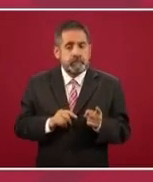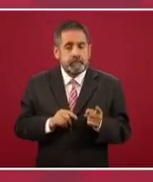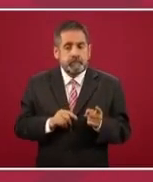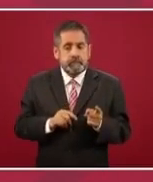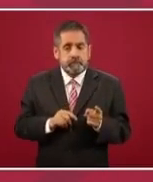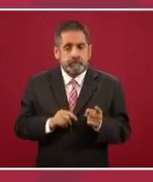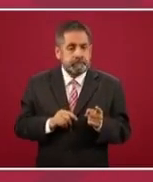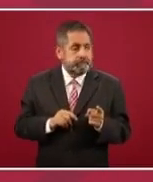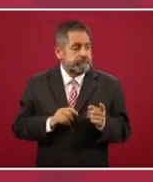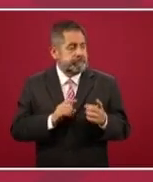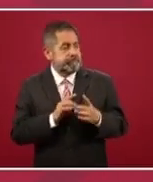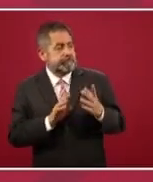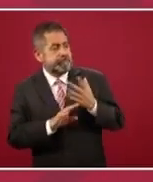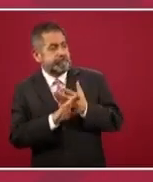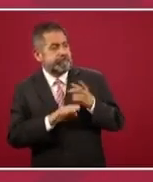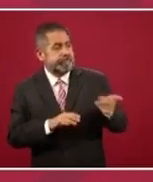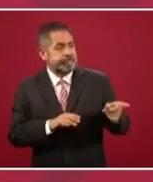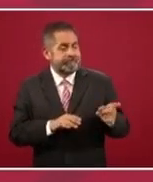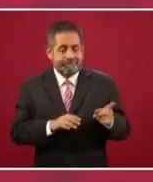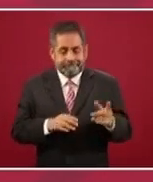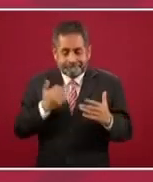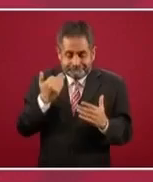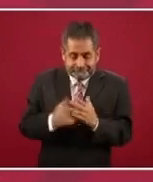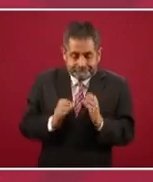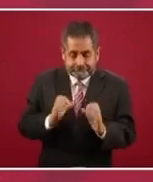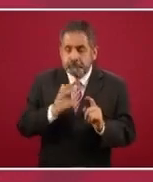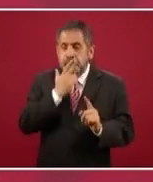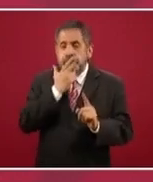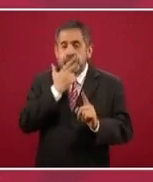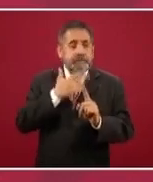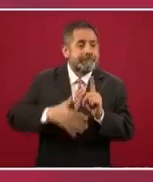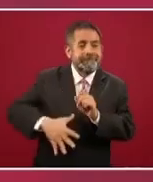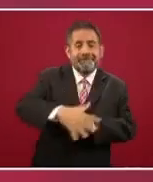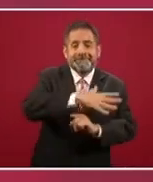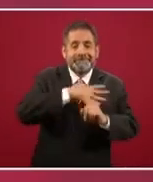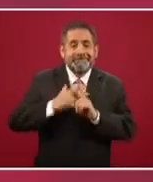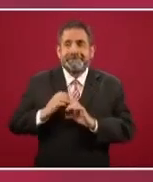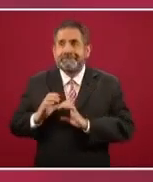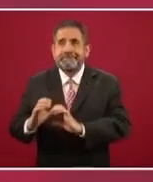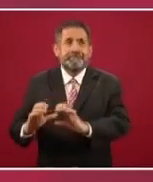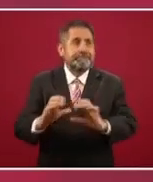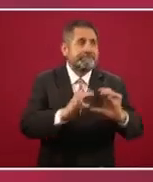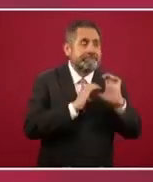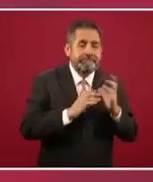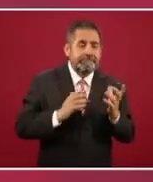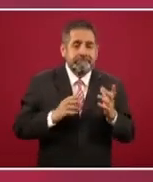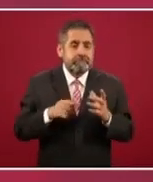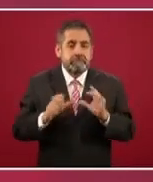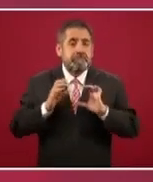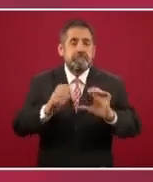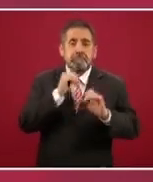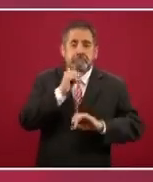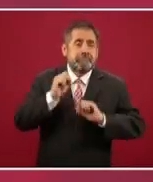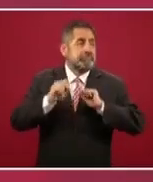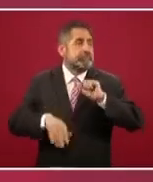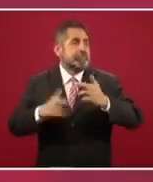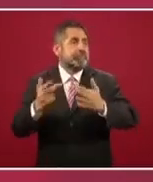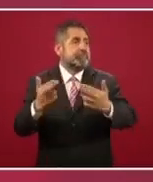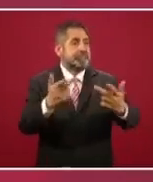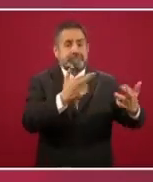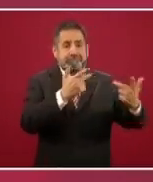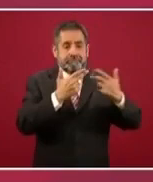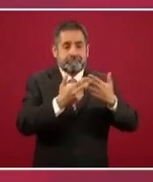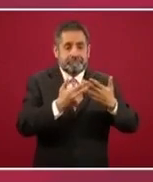agresión a la salud, que es el no cuidar al medio ambiente, el cambio climático, que modifica muchas de las acciones que están